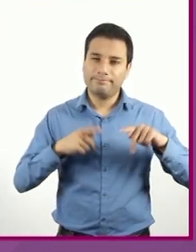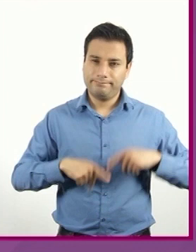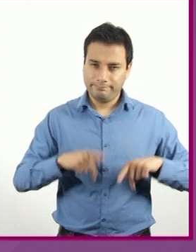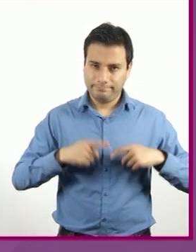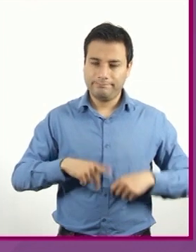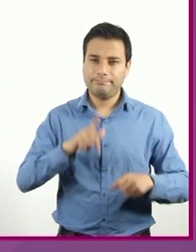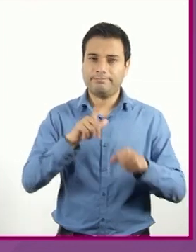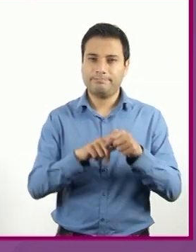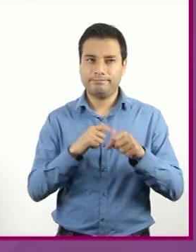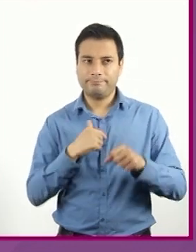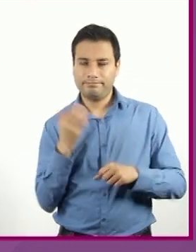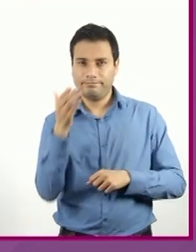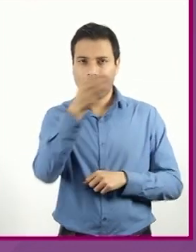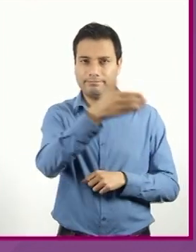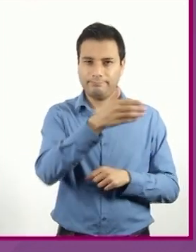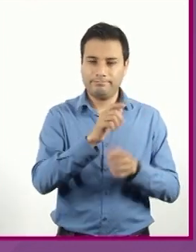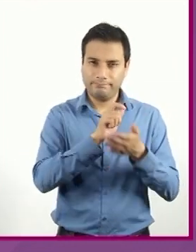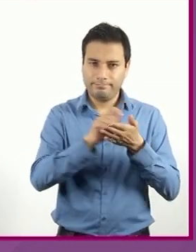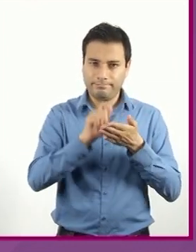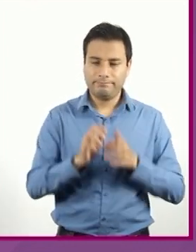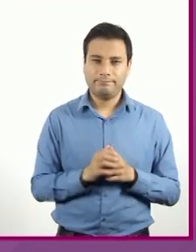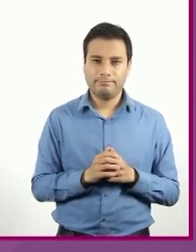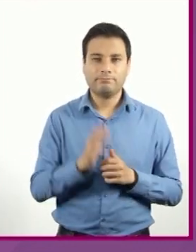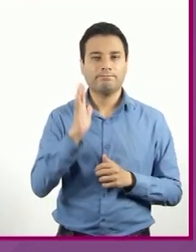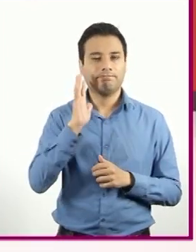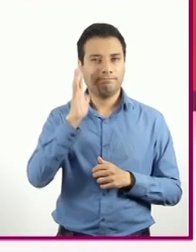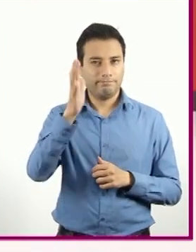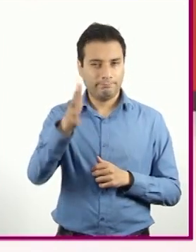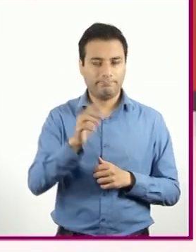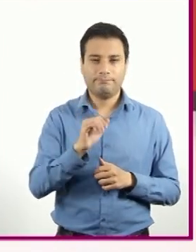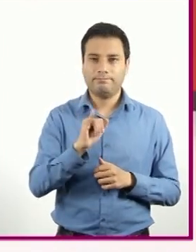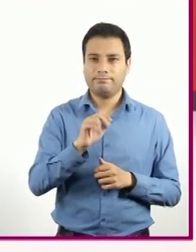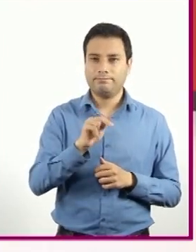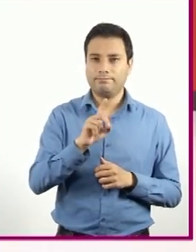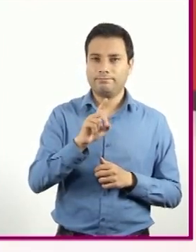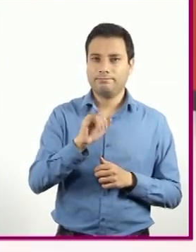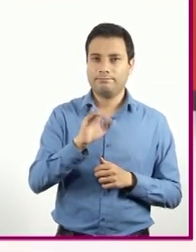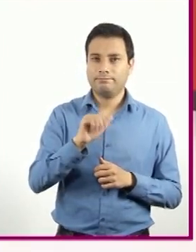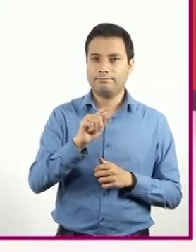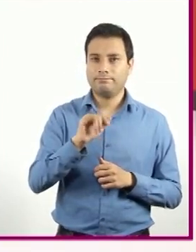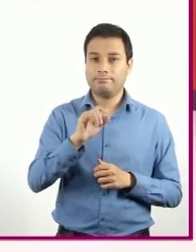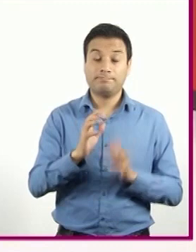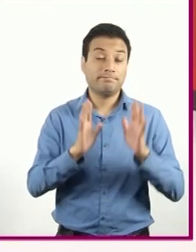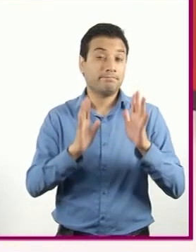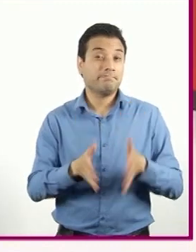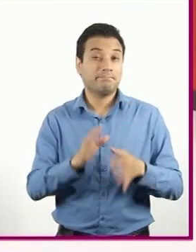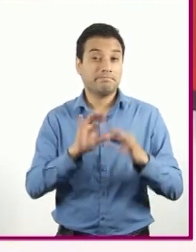personal. 2. Futuro de indicativo. Perfecto.